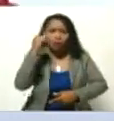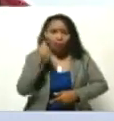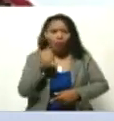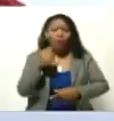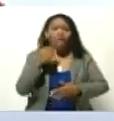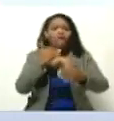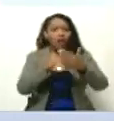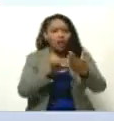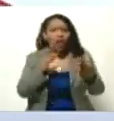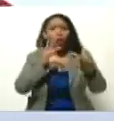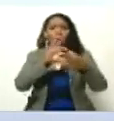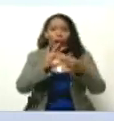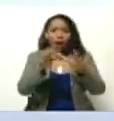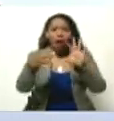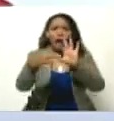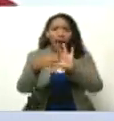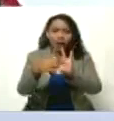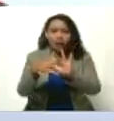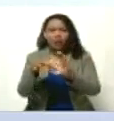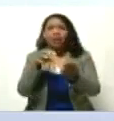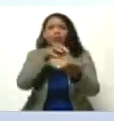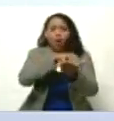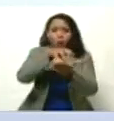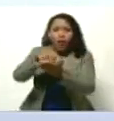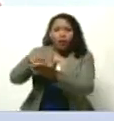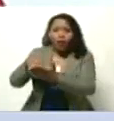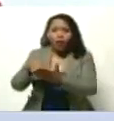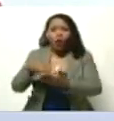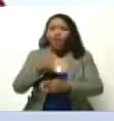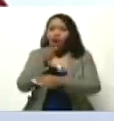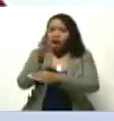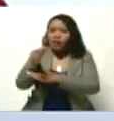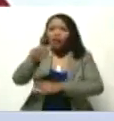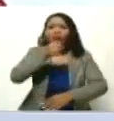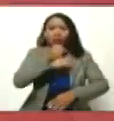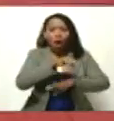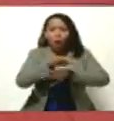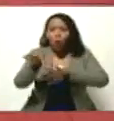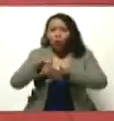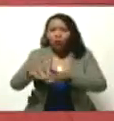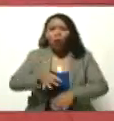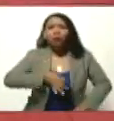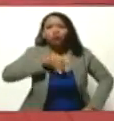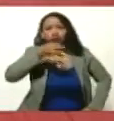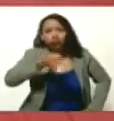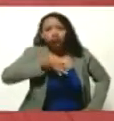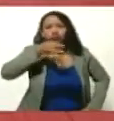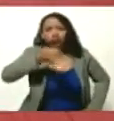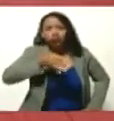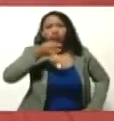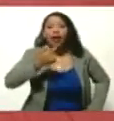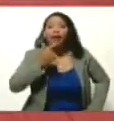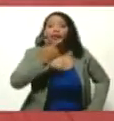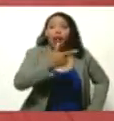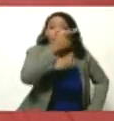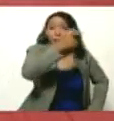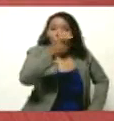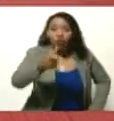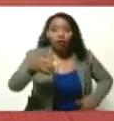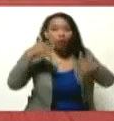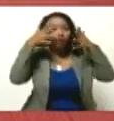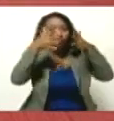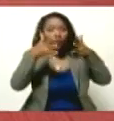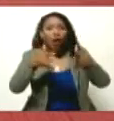los enlaces, vayan ustedes, compañeros, a los estados a dar las ruedas de prensa, vayan a los municipios a dar las ruedas de prensa, a informar y díganle a la gente que actúen